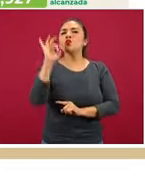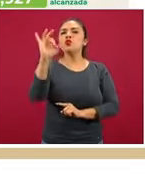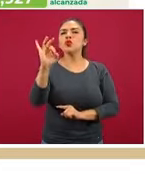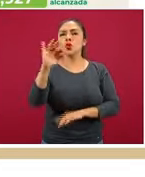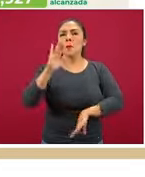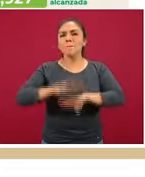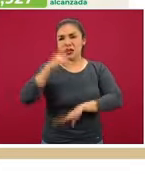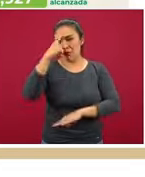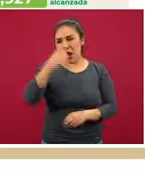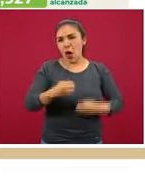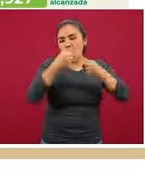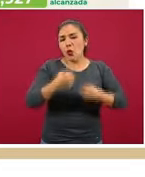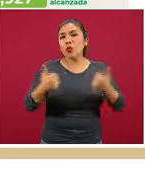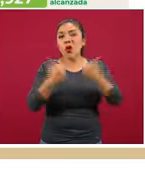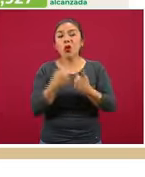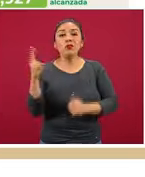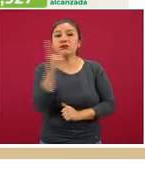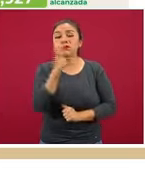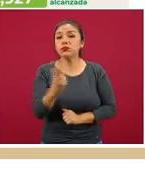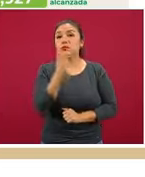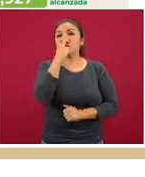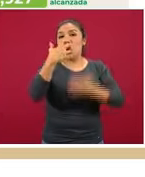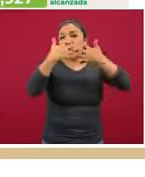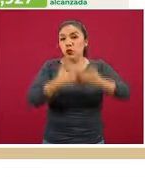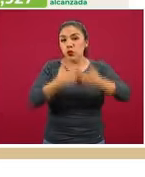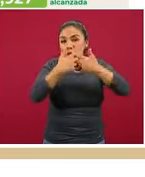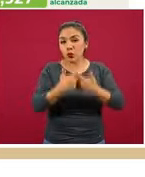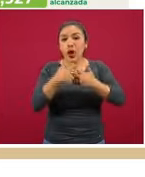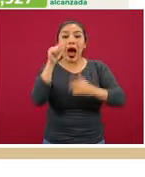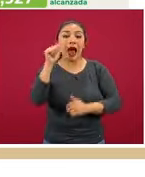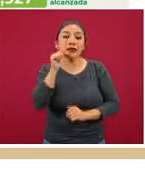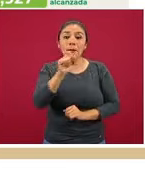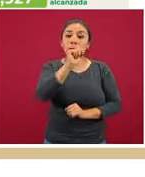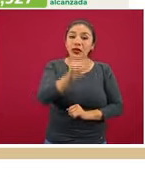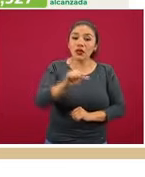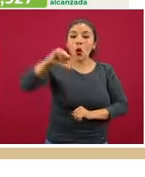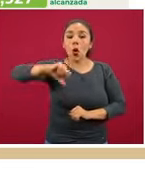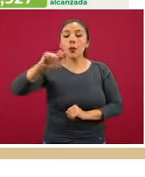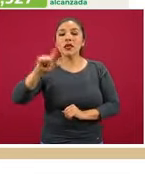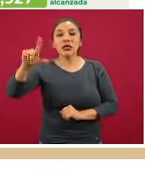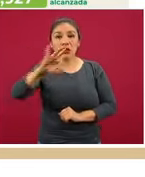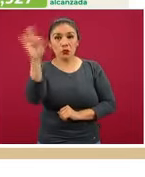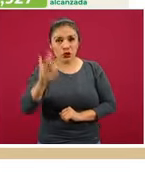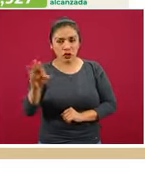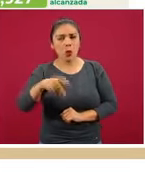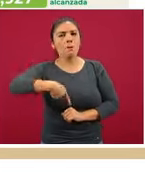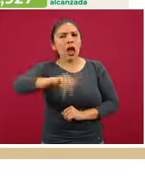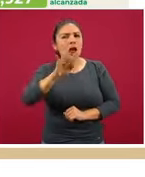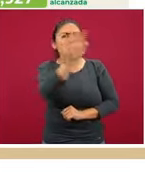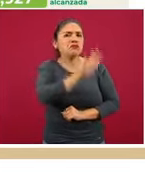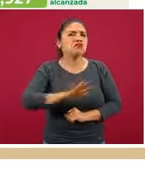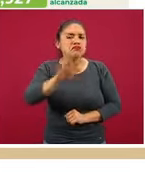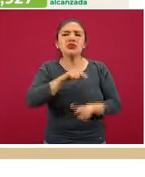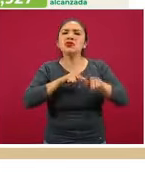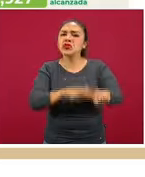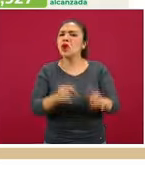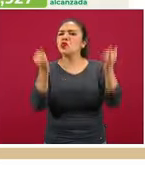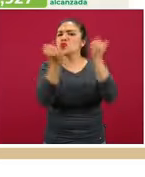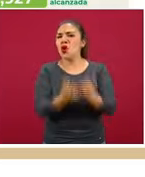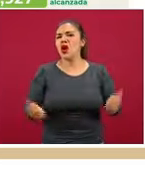en la ocupación con ventilador, sube a 27%, estaba ayer en 26, y la ocupación general continúa en el mismo